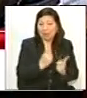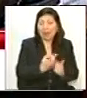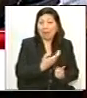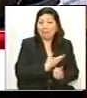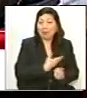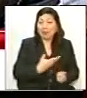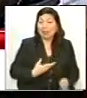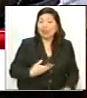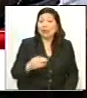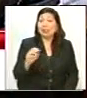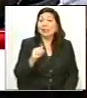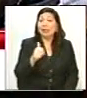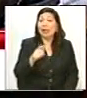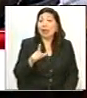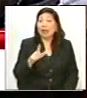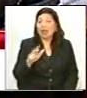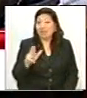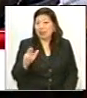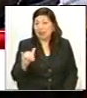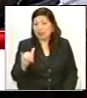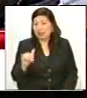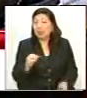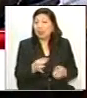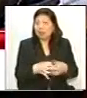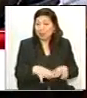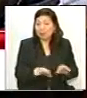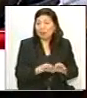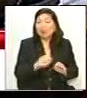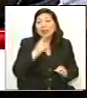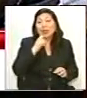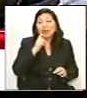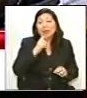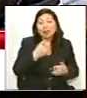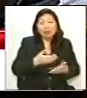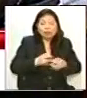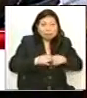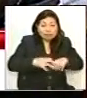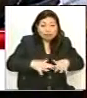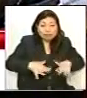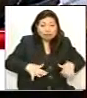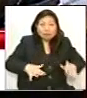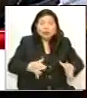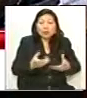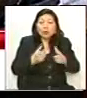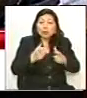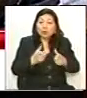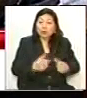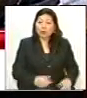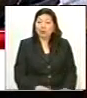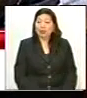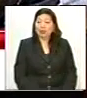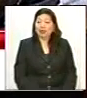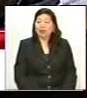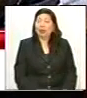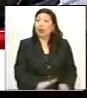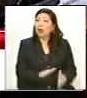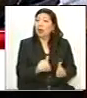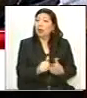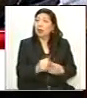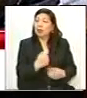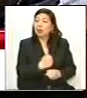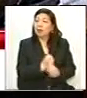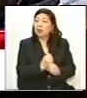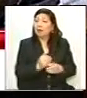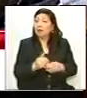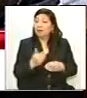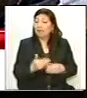presidente Salaverry sobre la importancia de la necesaria expansión del modelo de control concurrente a todas las obras por